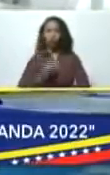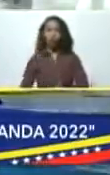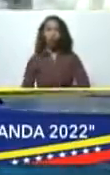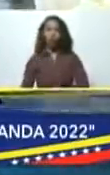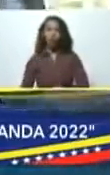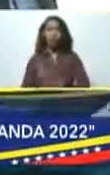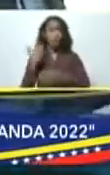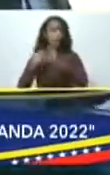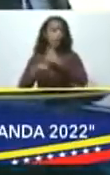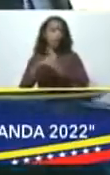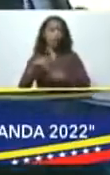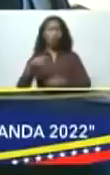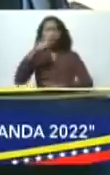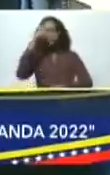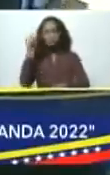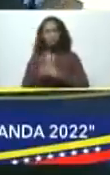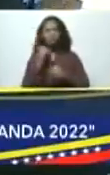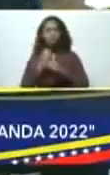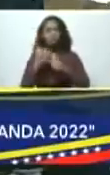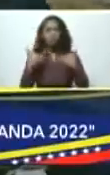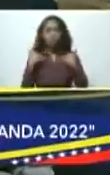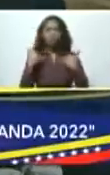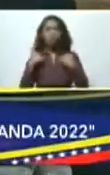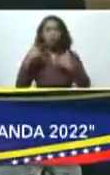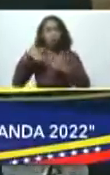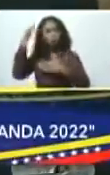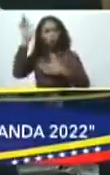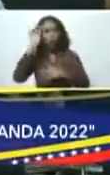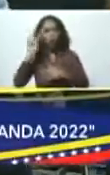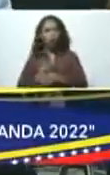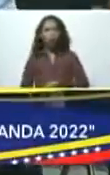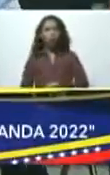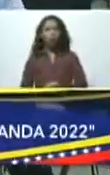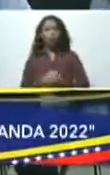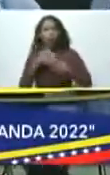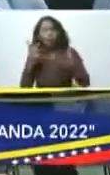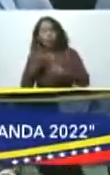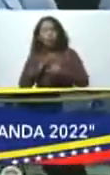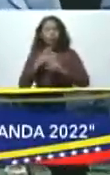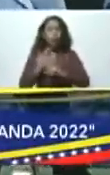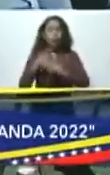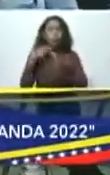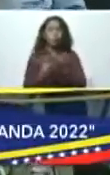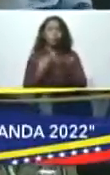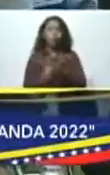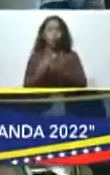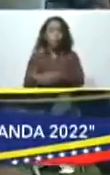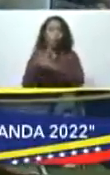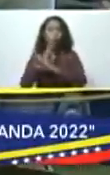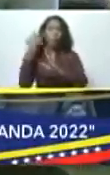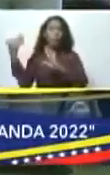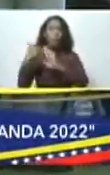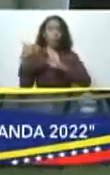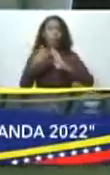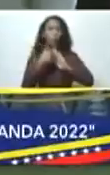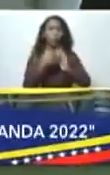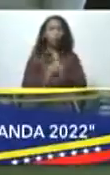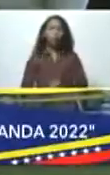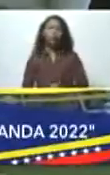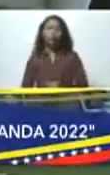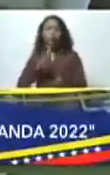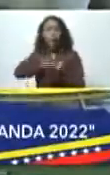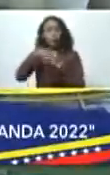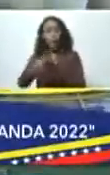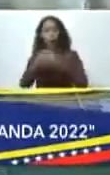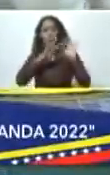que fueron a pasar roncha al exterior. Bueno, producto de la situación que se presentó, el bloqueo, las sanciones criminales, la caída